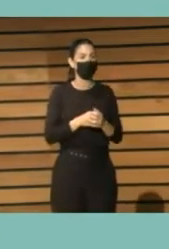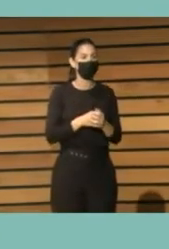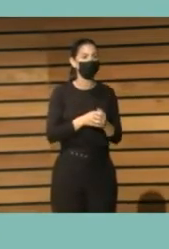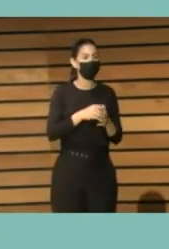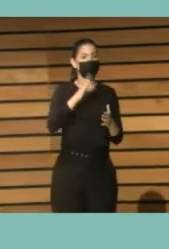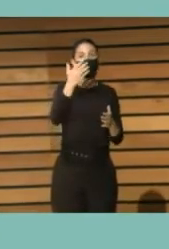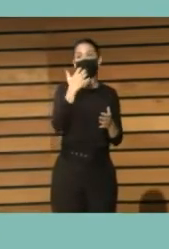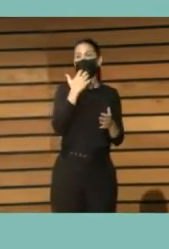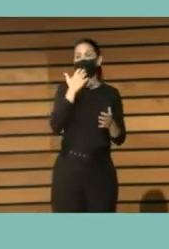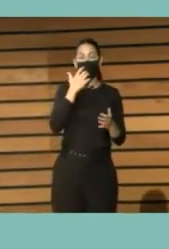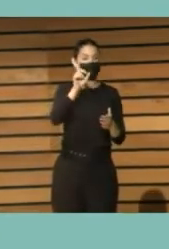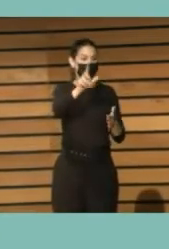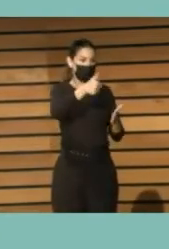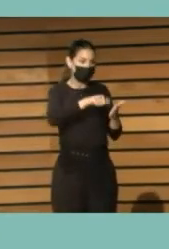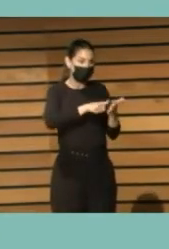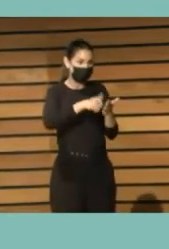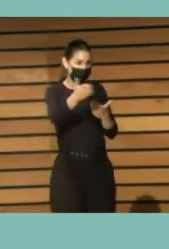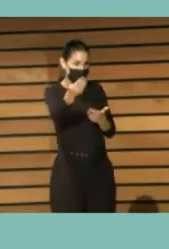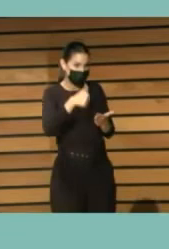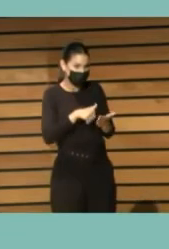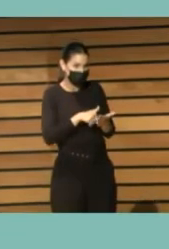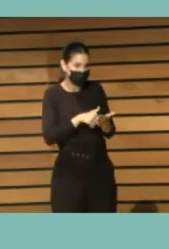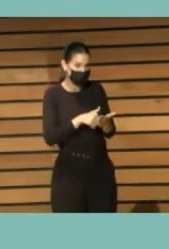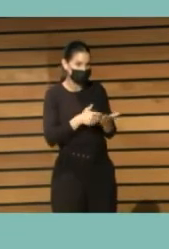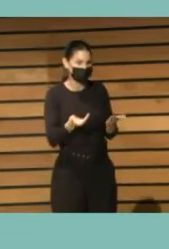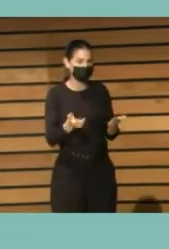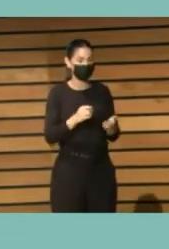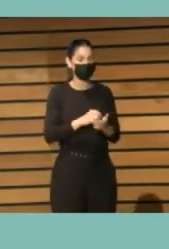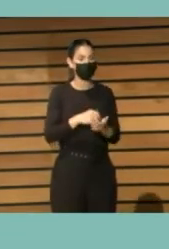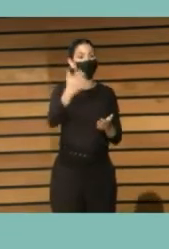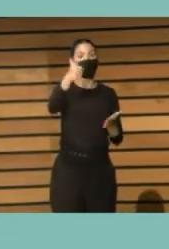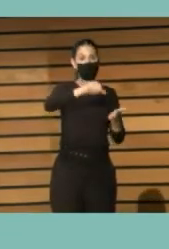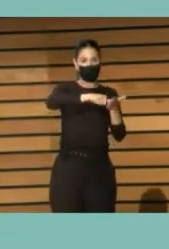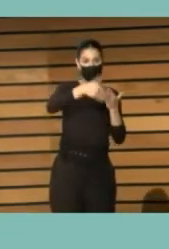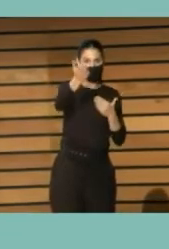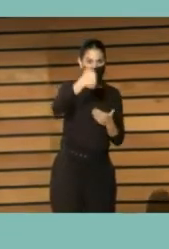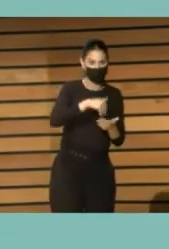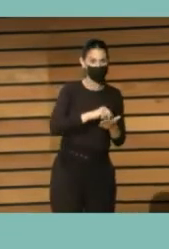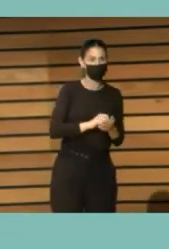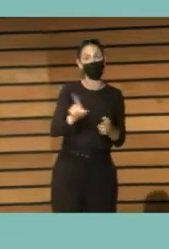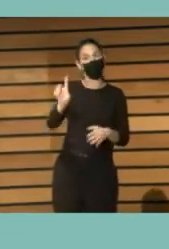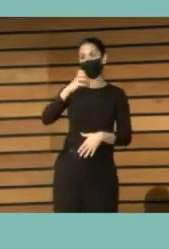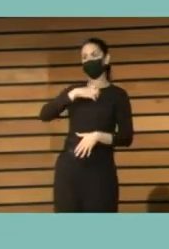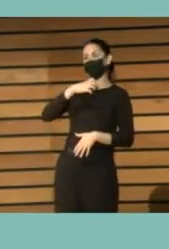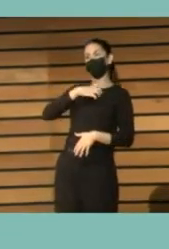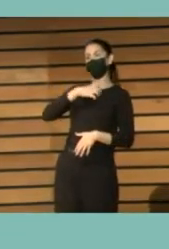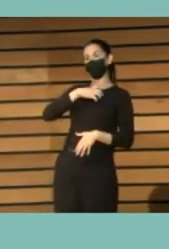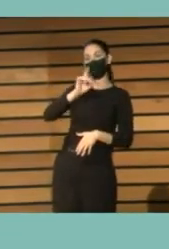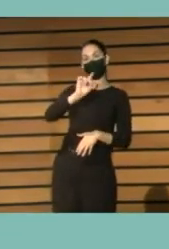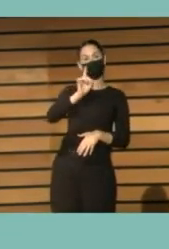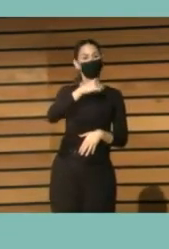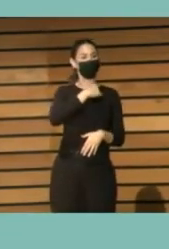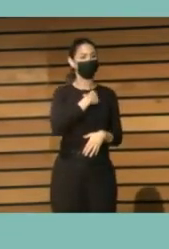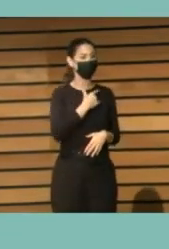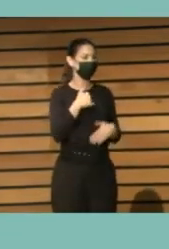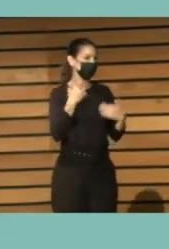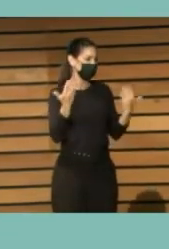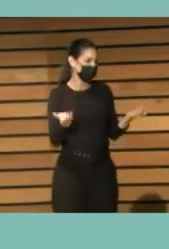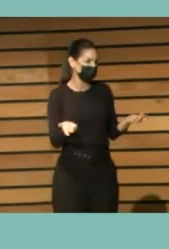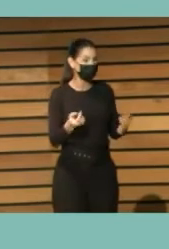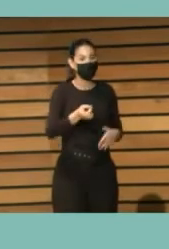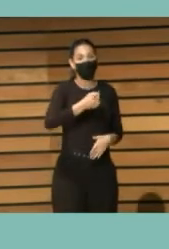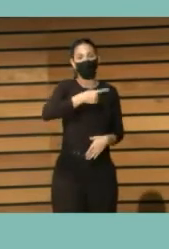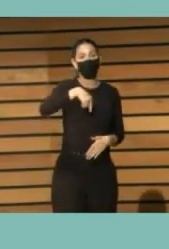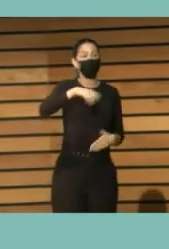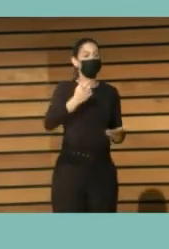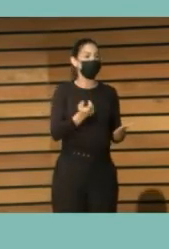para hacerte esto? El carneo decir, ¿tu DNI? No, no se puede. Hay toda forma y nosotros somos